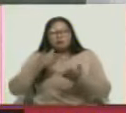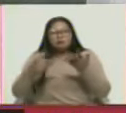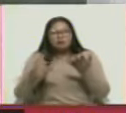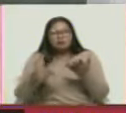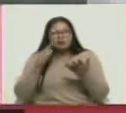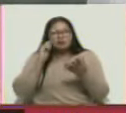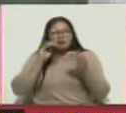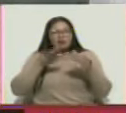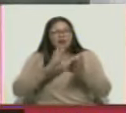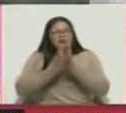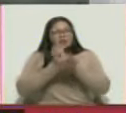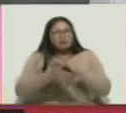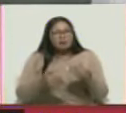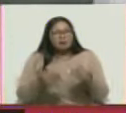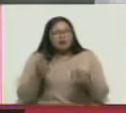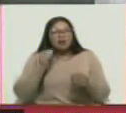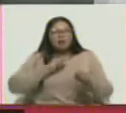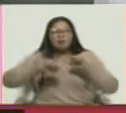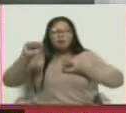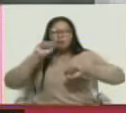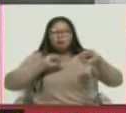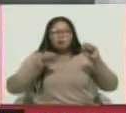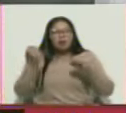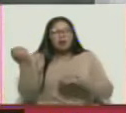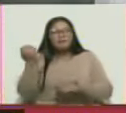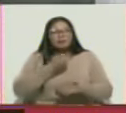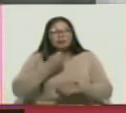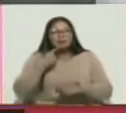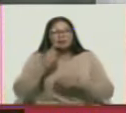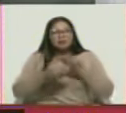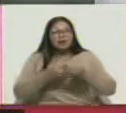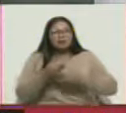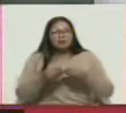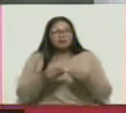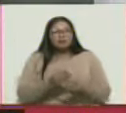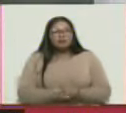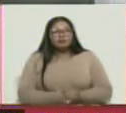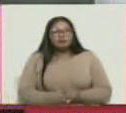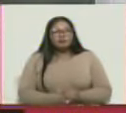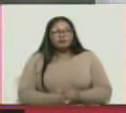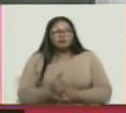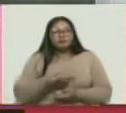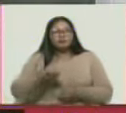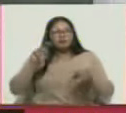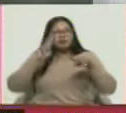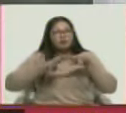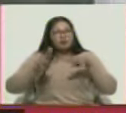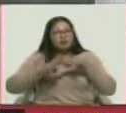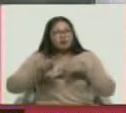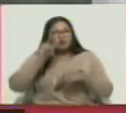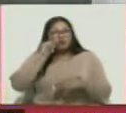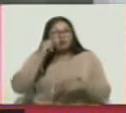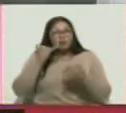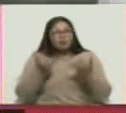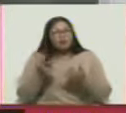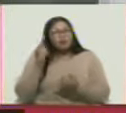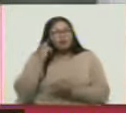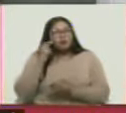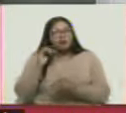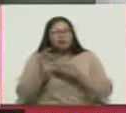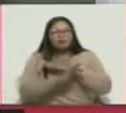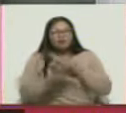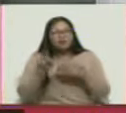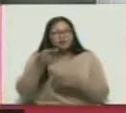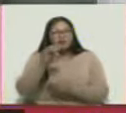cesar el bombardeo, hay que cesar la matanza contra nuestros niñas y niños y civiles y mujeres en la franja de